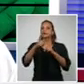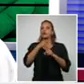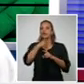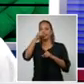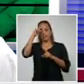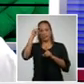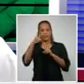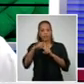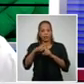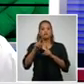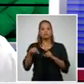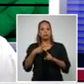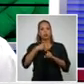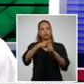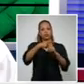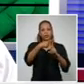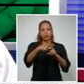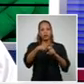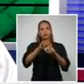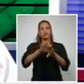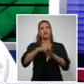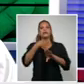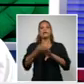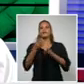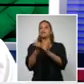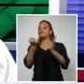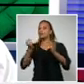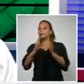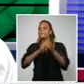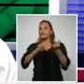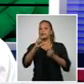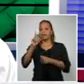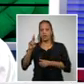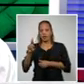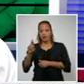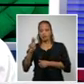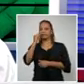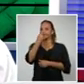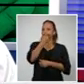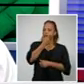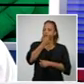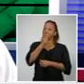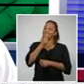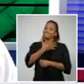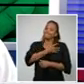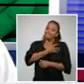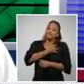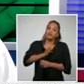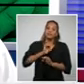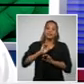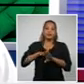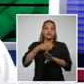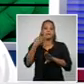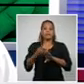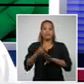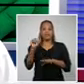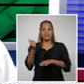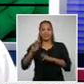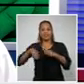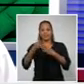se confirmó con el PCR y lamentablemente después de 10 días de